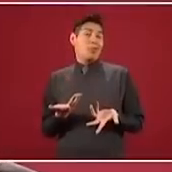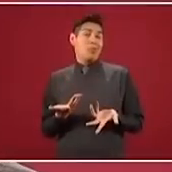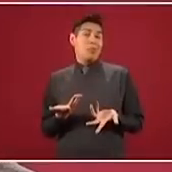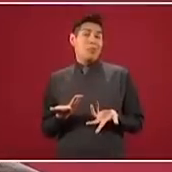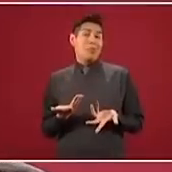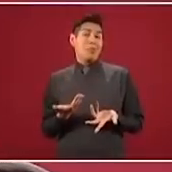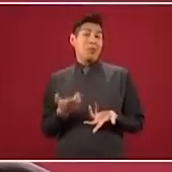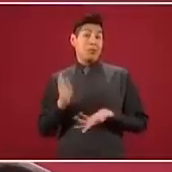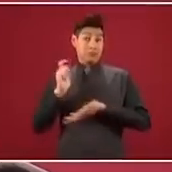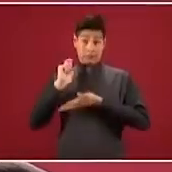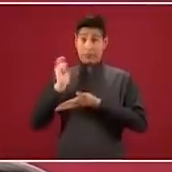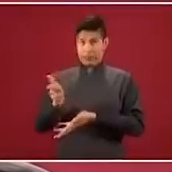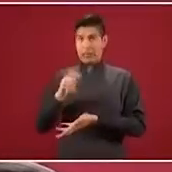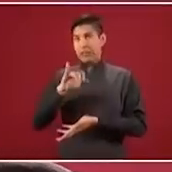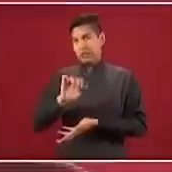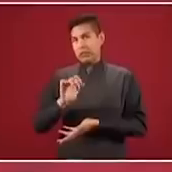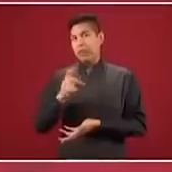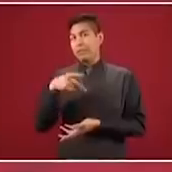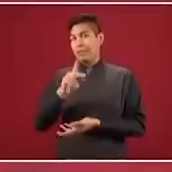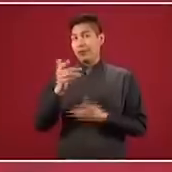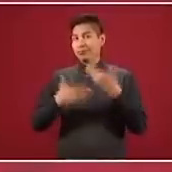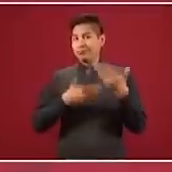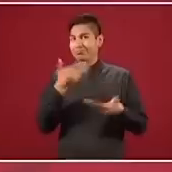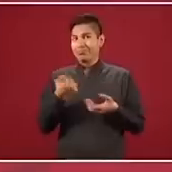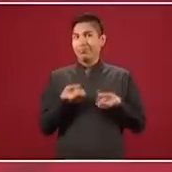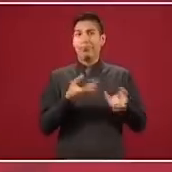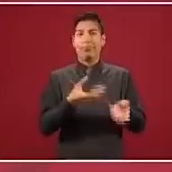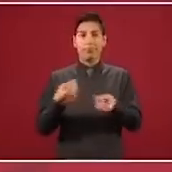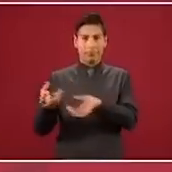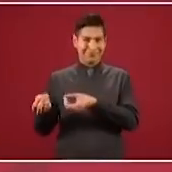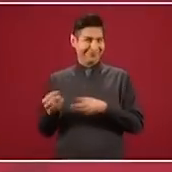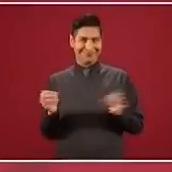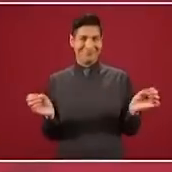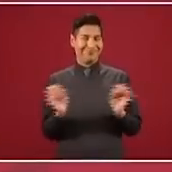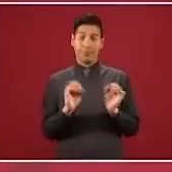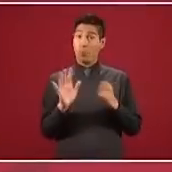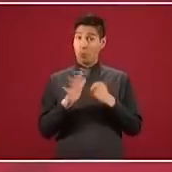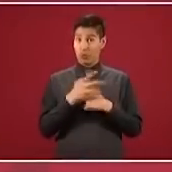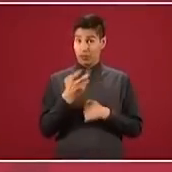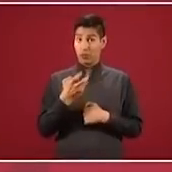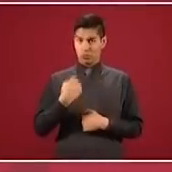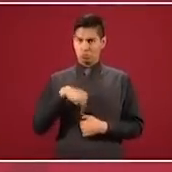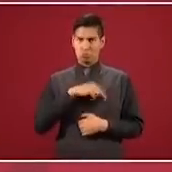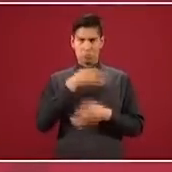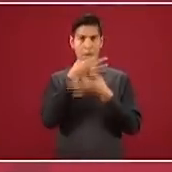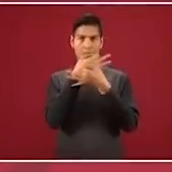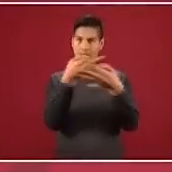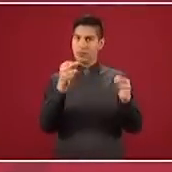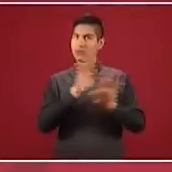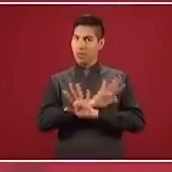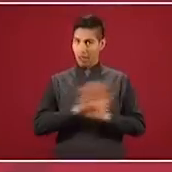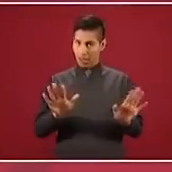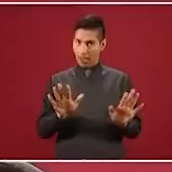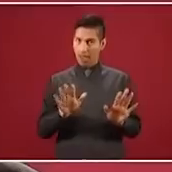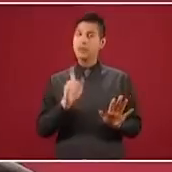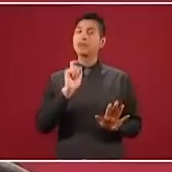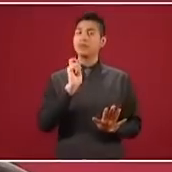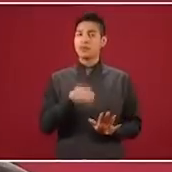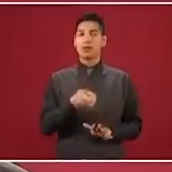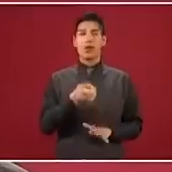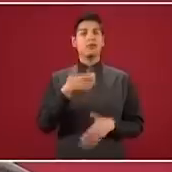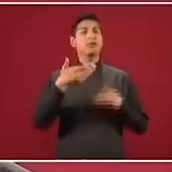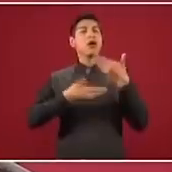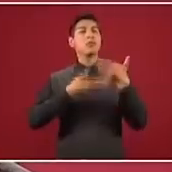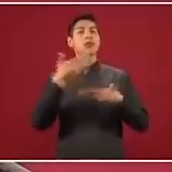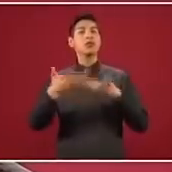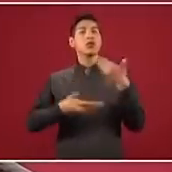de financiamiento, pero no de servicios. Entonces, de entrada, como lo hemos dicho en los comunicados, los servicios van a